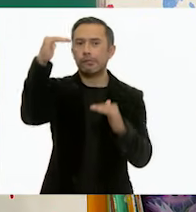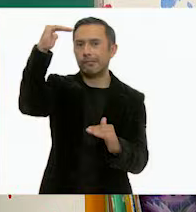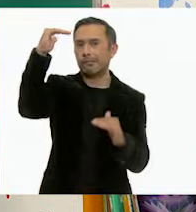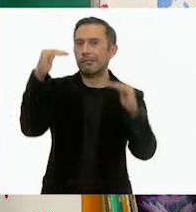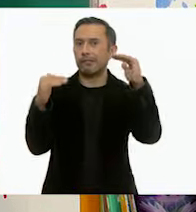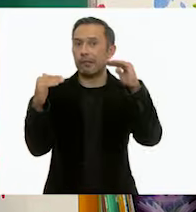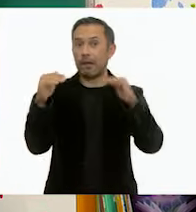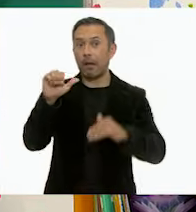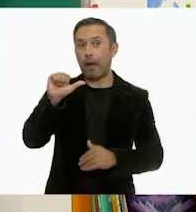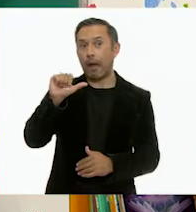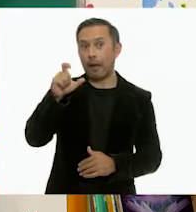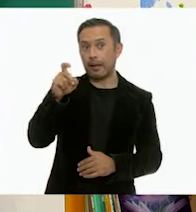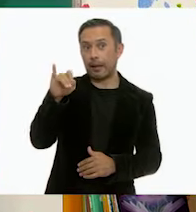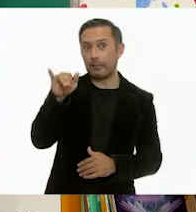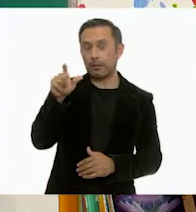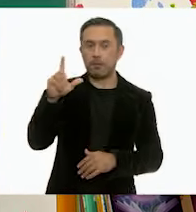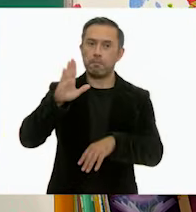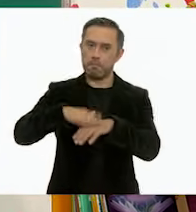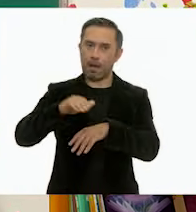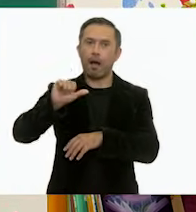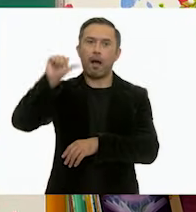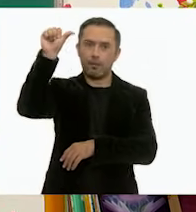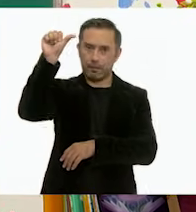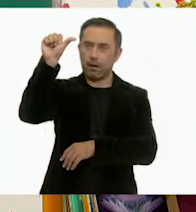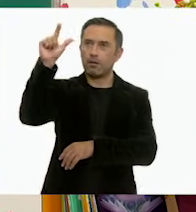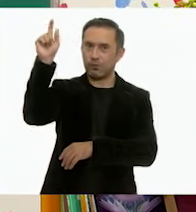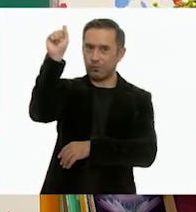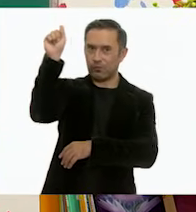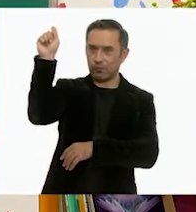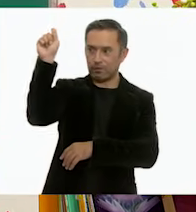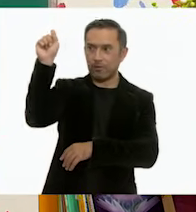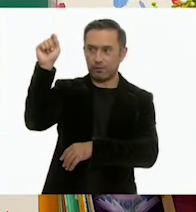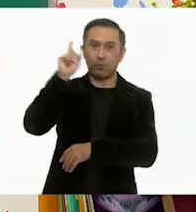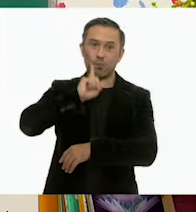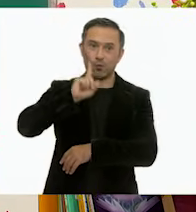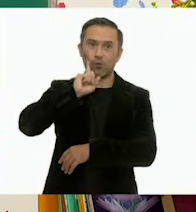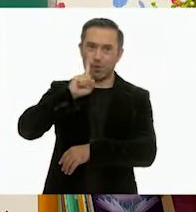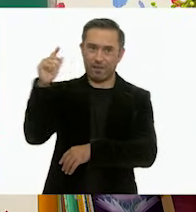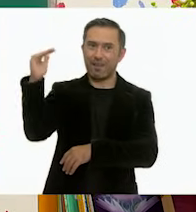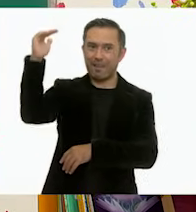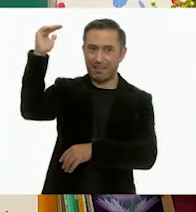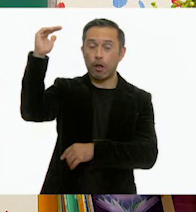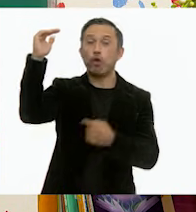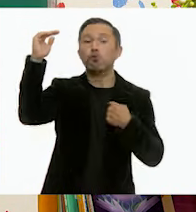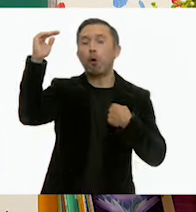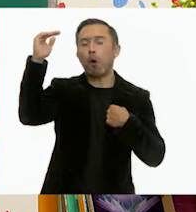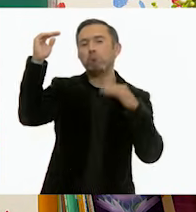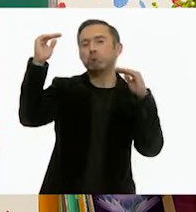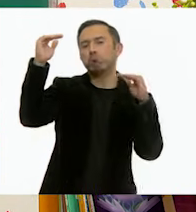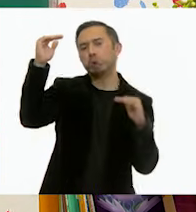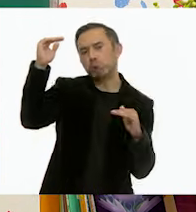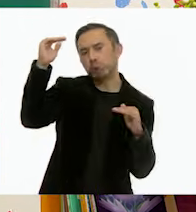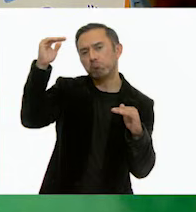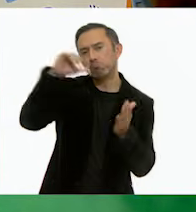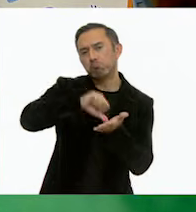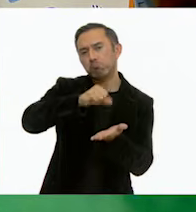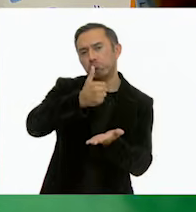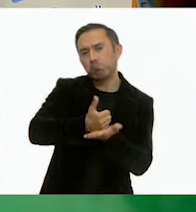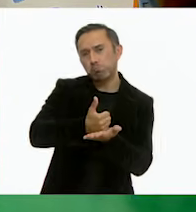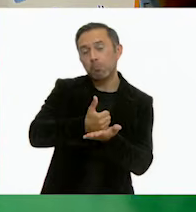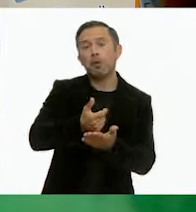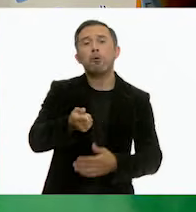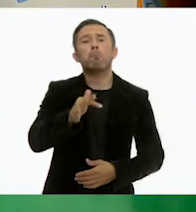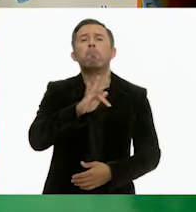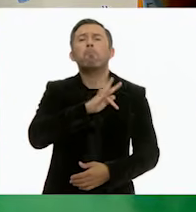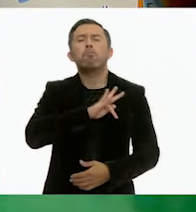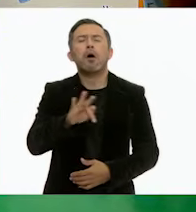poco más alta. Y yo soy un poco más bajita. Muy bien. Y si trajéramos tal